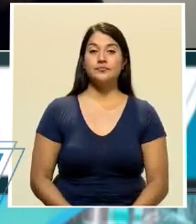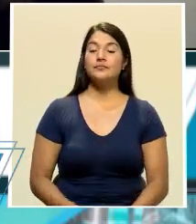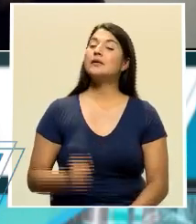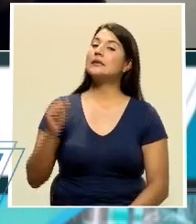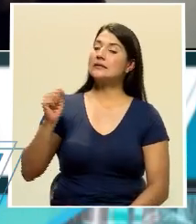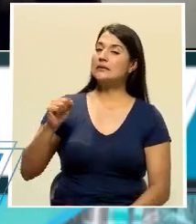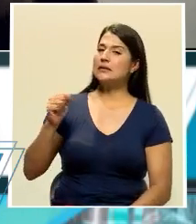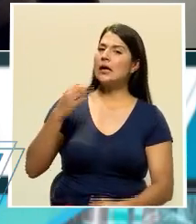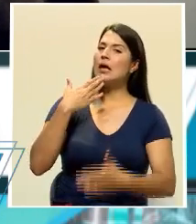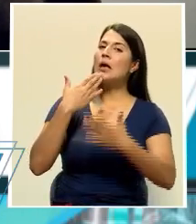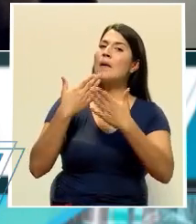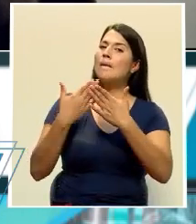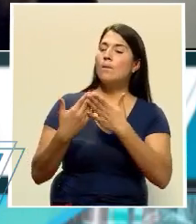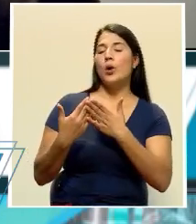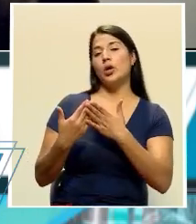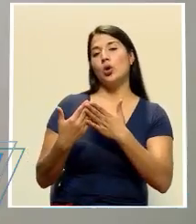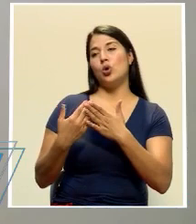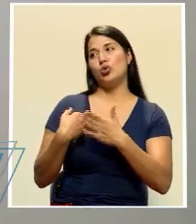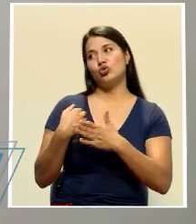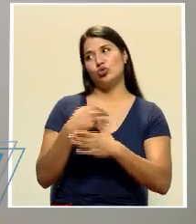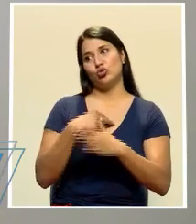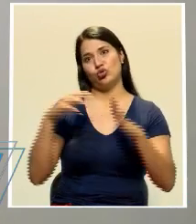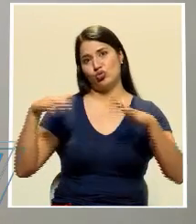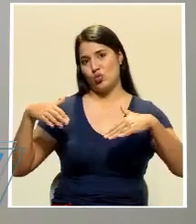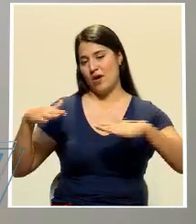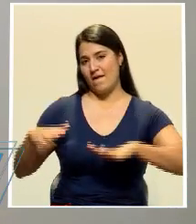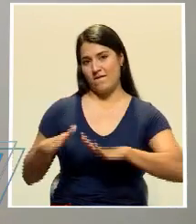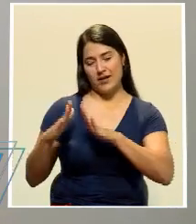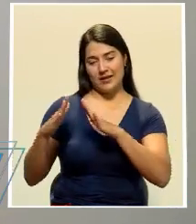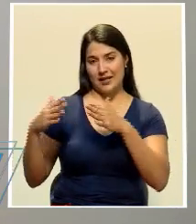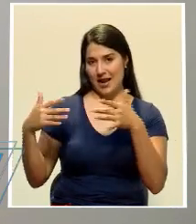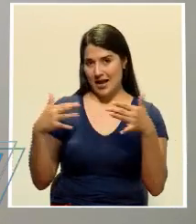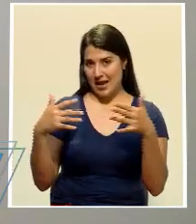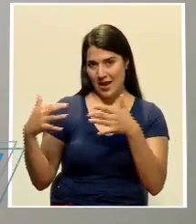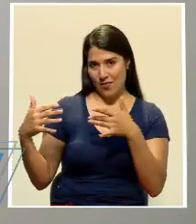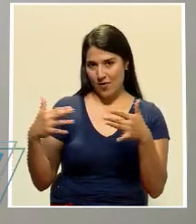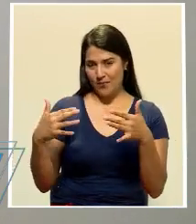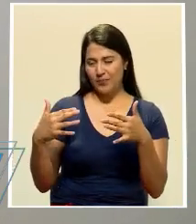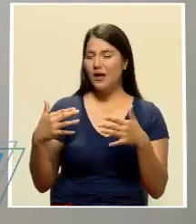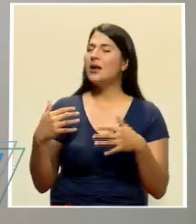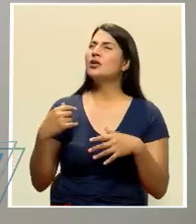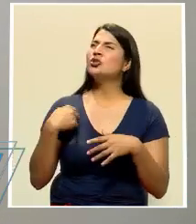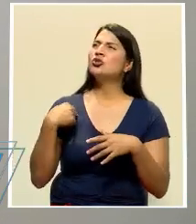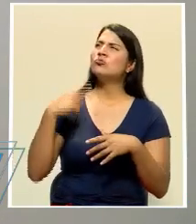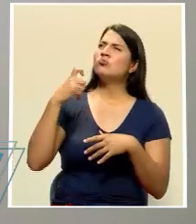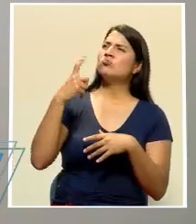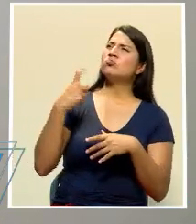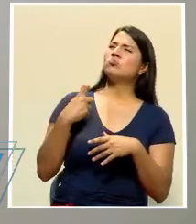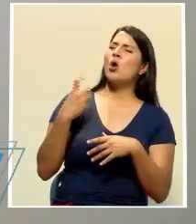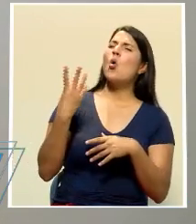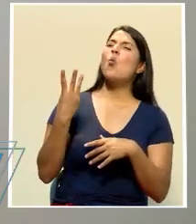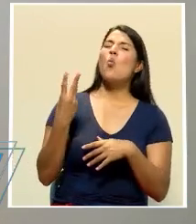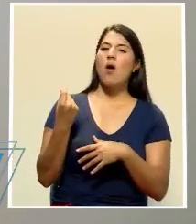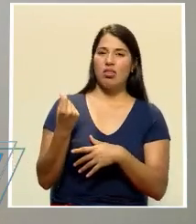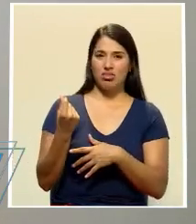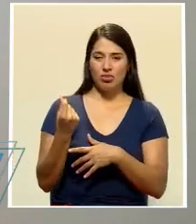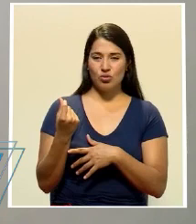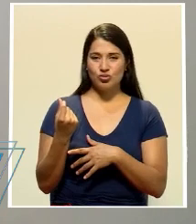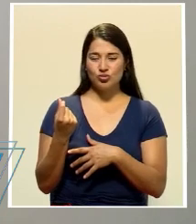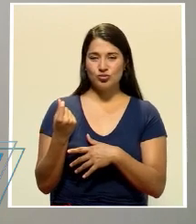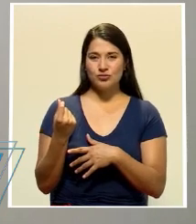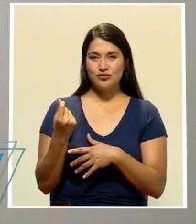Sí, bueno, no nos ha tocado vivir una guerra. Me pregunto cuántos de nosotros